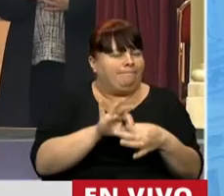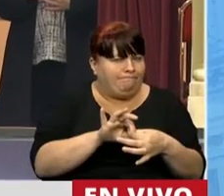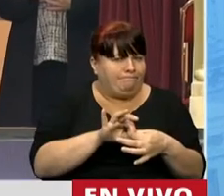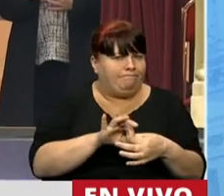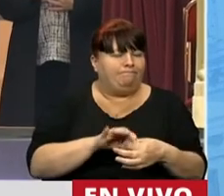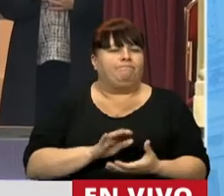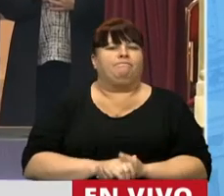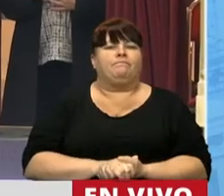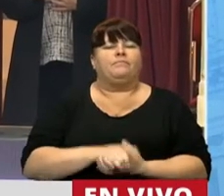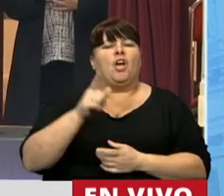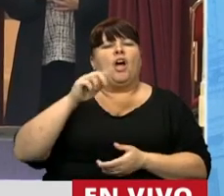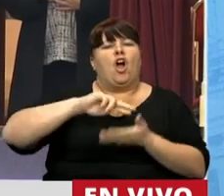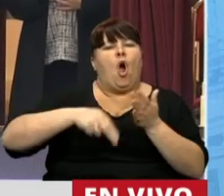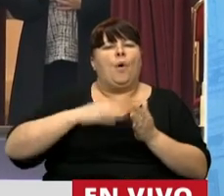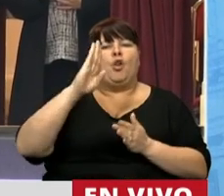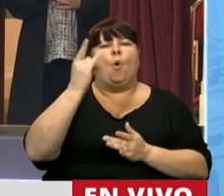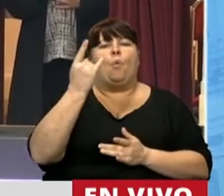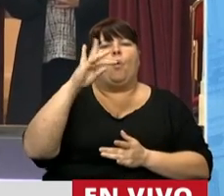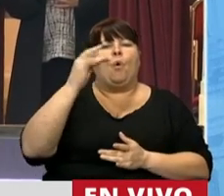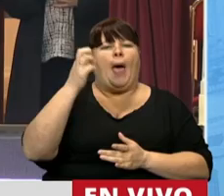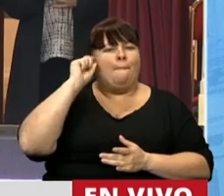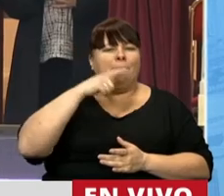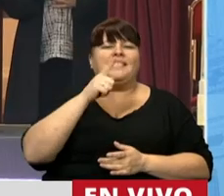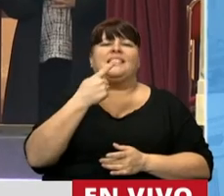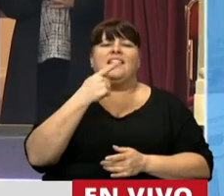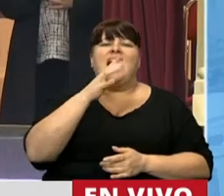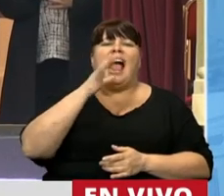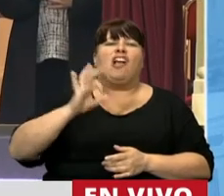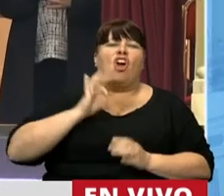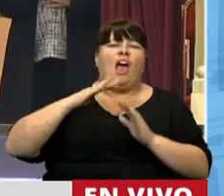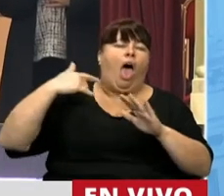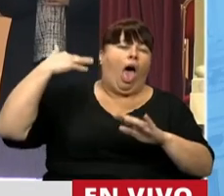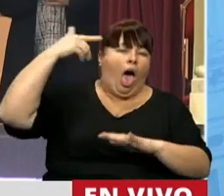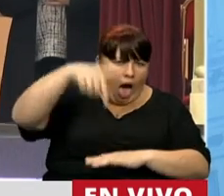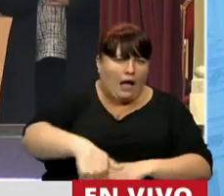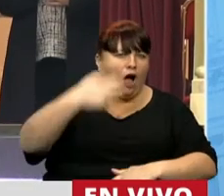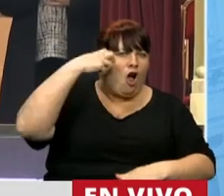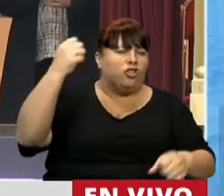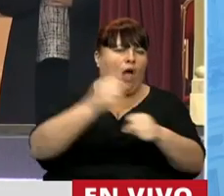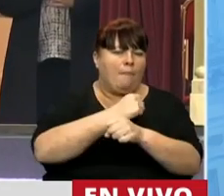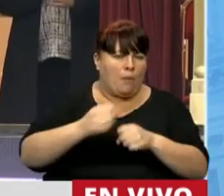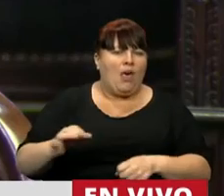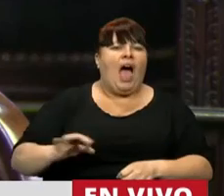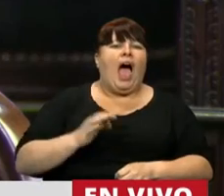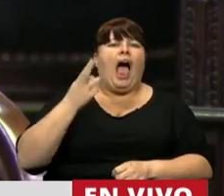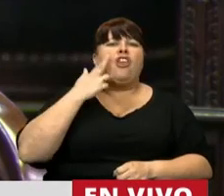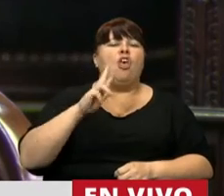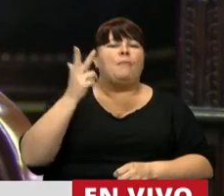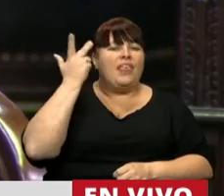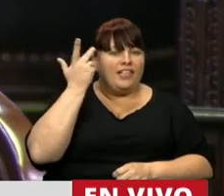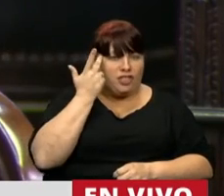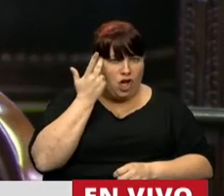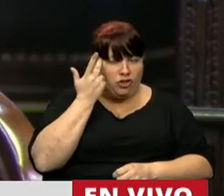El convenio de Budapest, que esperó 14 años que nosotros lo aprobáramos en este Congreso y que en el año